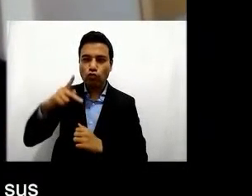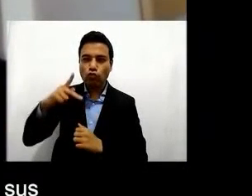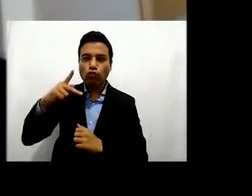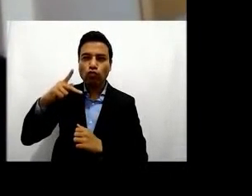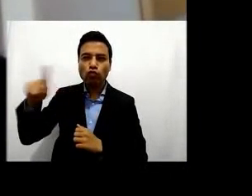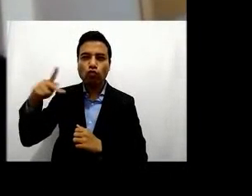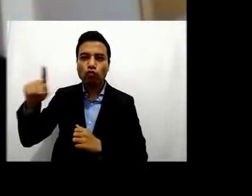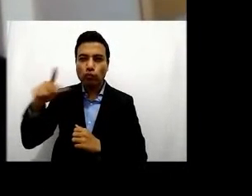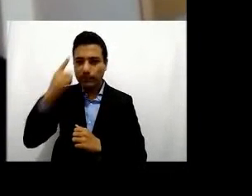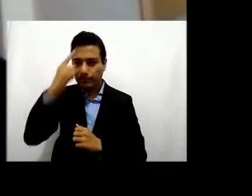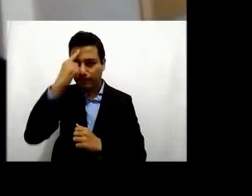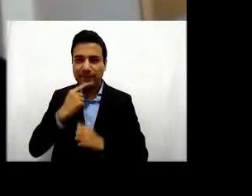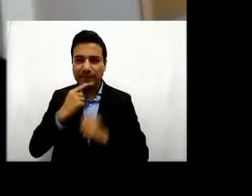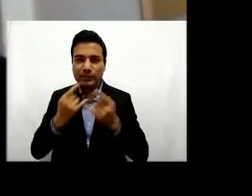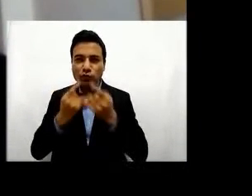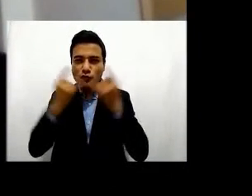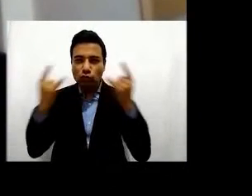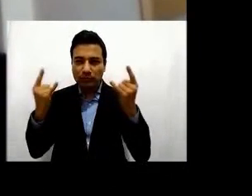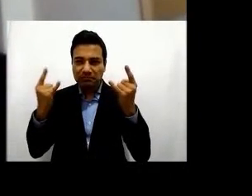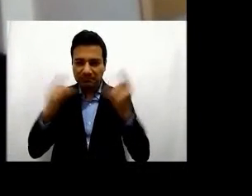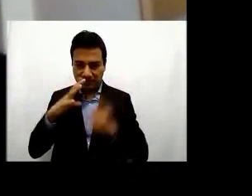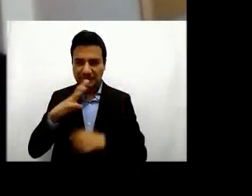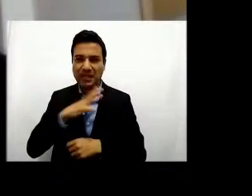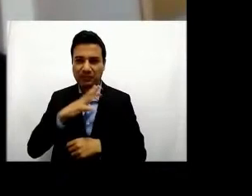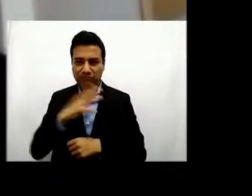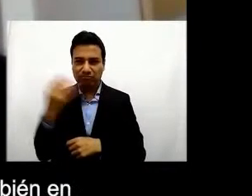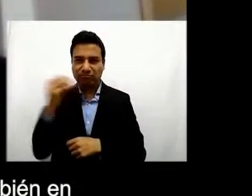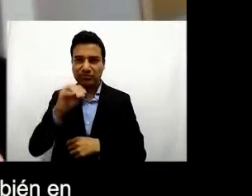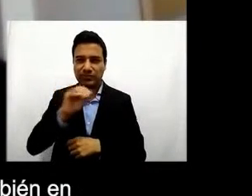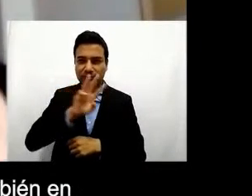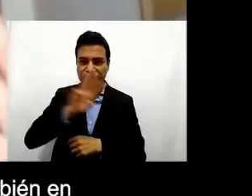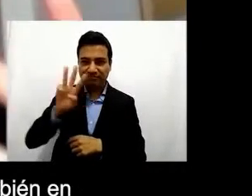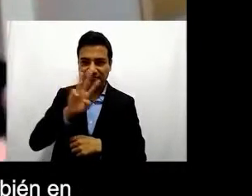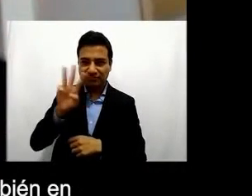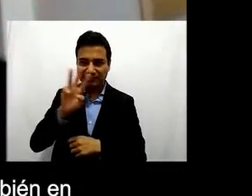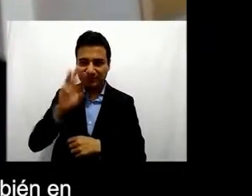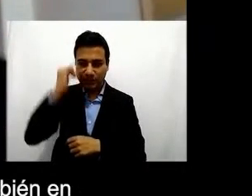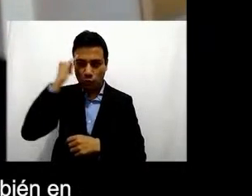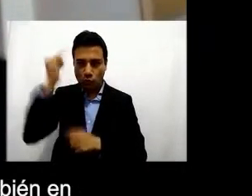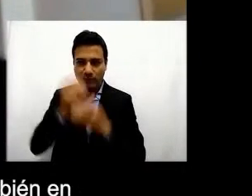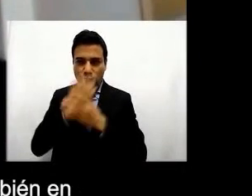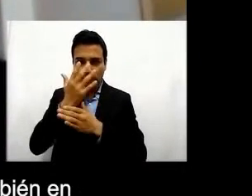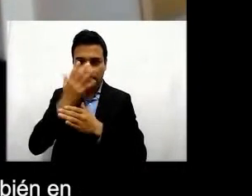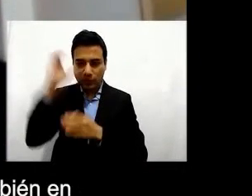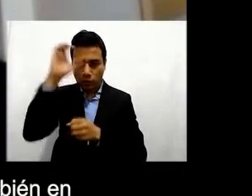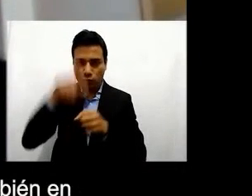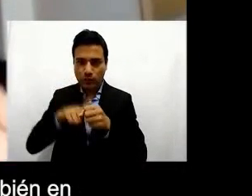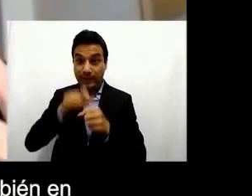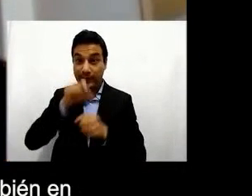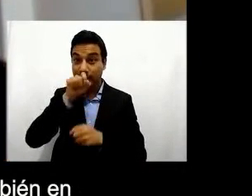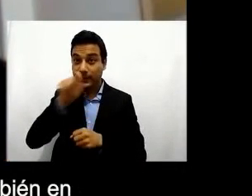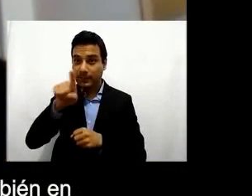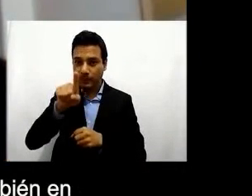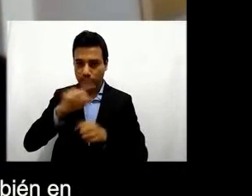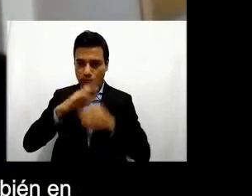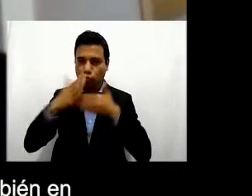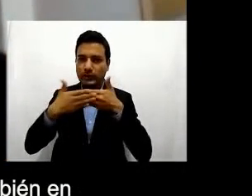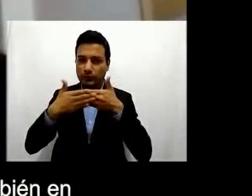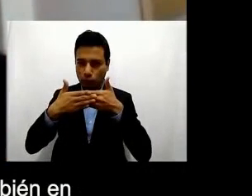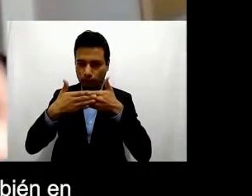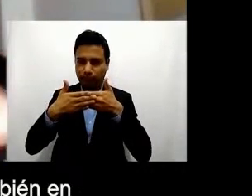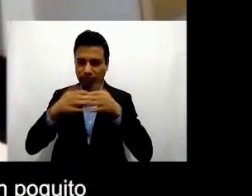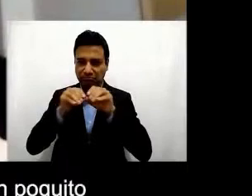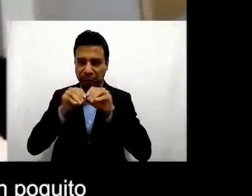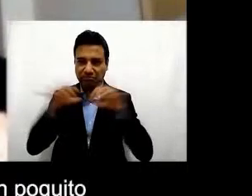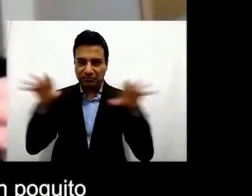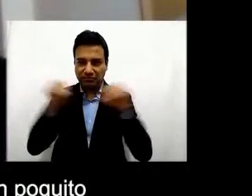van a estar disponibles en el sitio web, de Innovación para la Cultura y también en la difusión que tengamos de estos paneles.